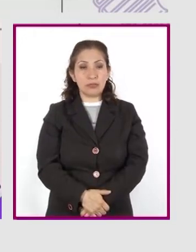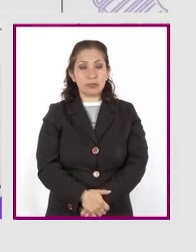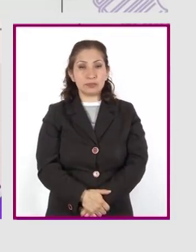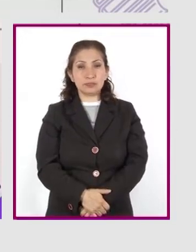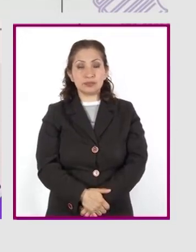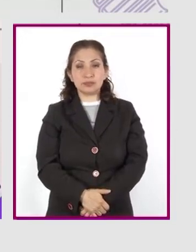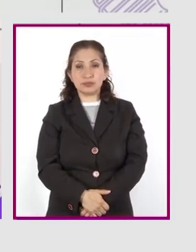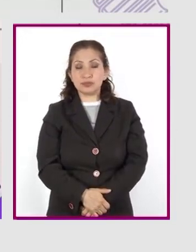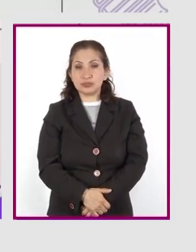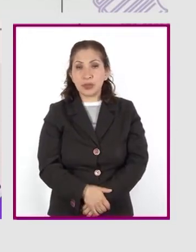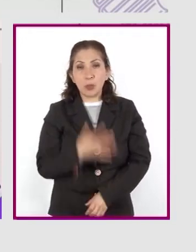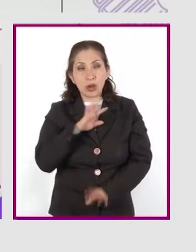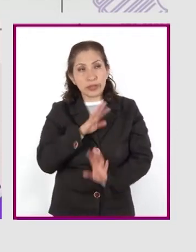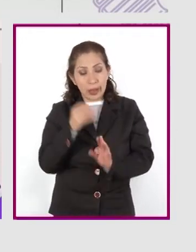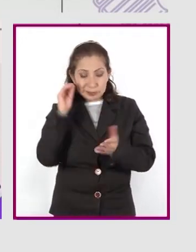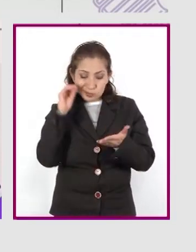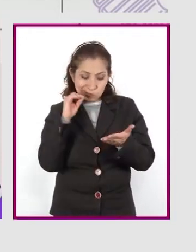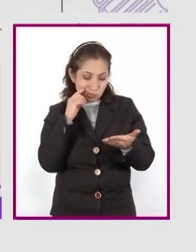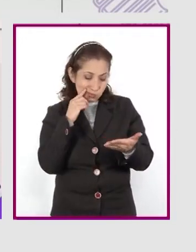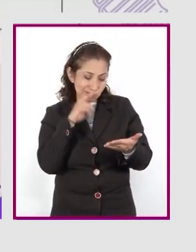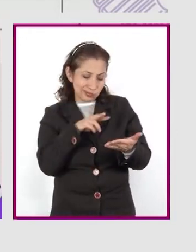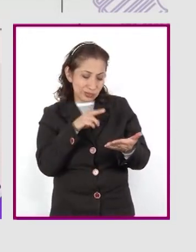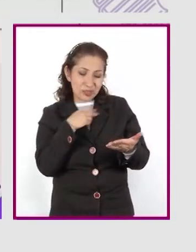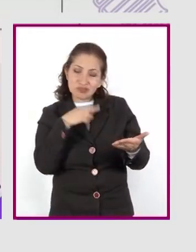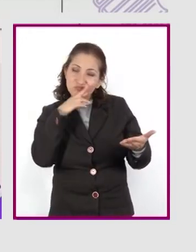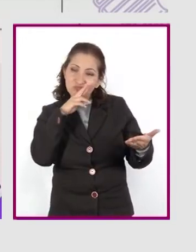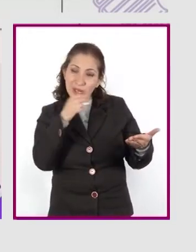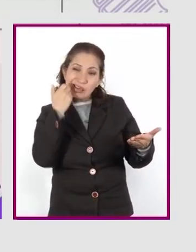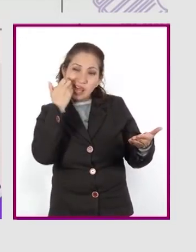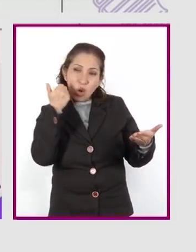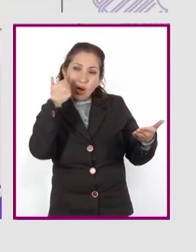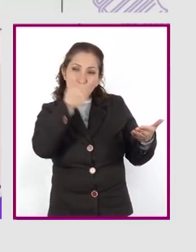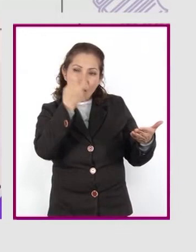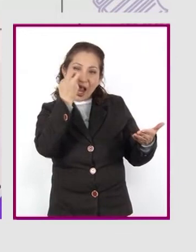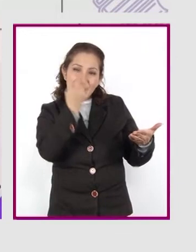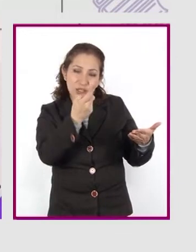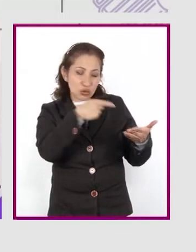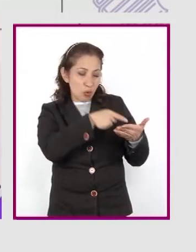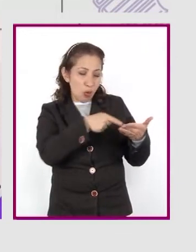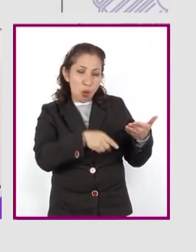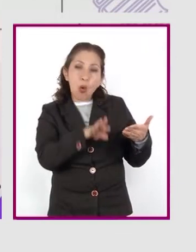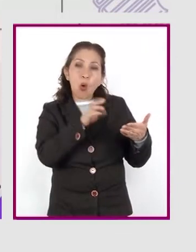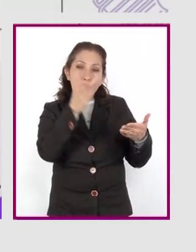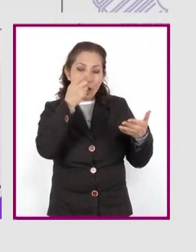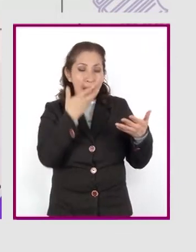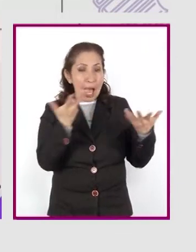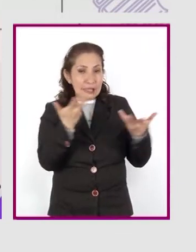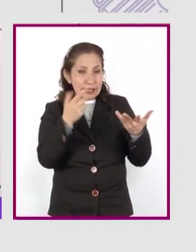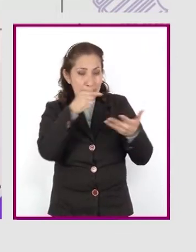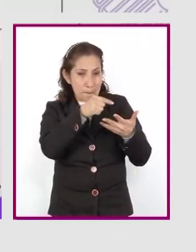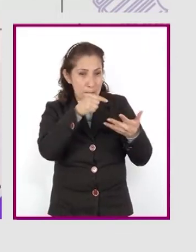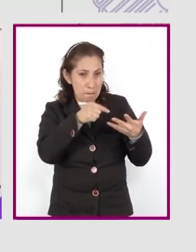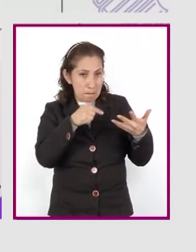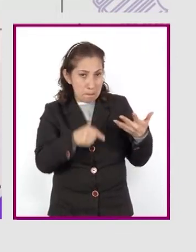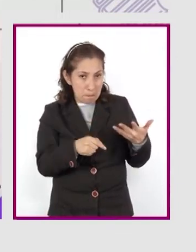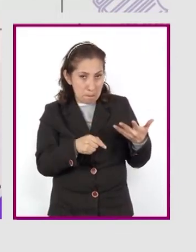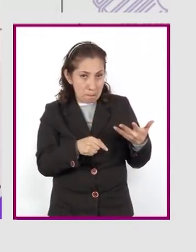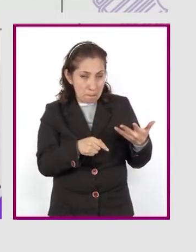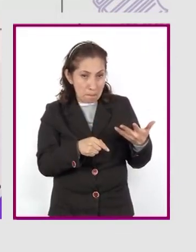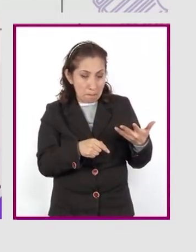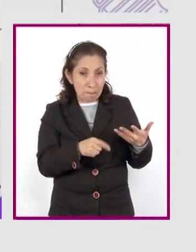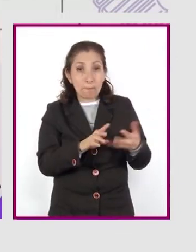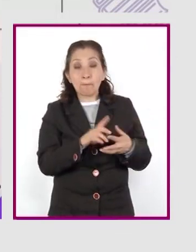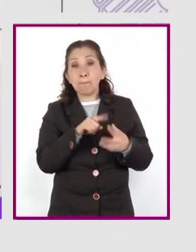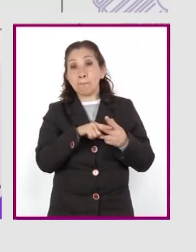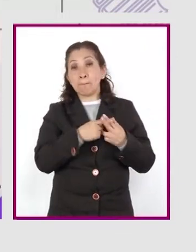Plantear soluciones. Se debe definir cómo se va a contribuir a resolver el problema o la situación elegida. De